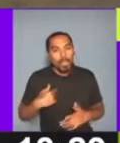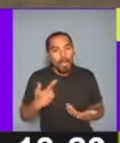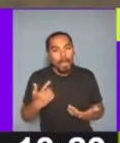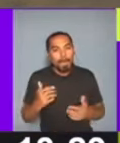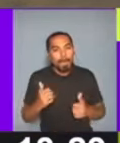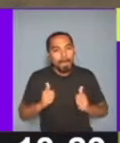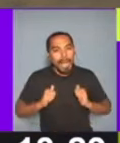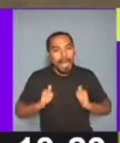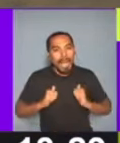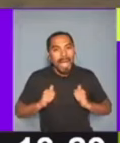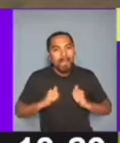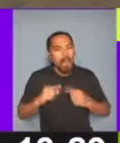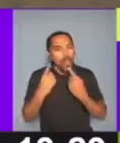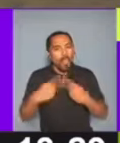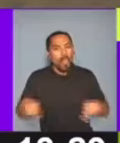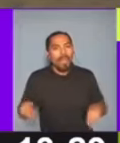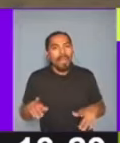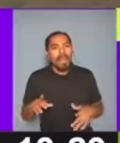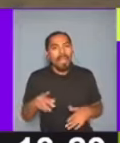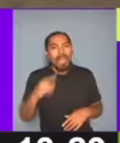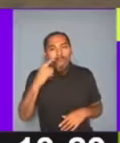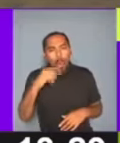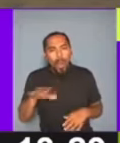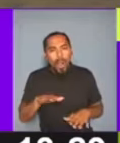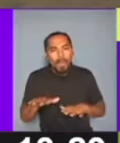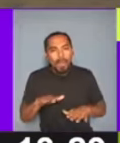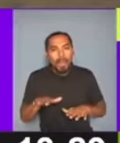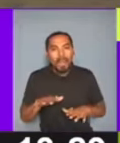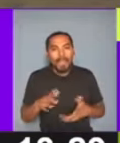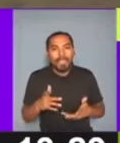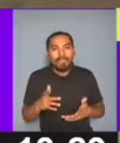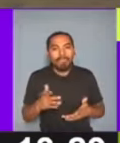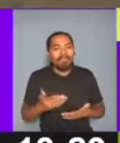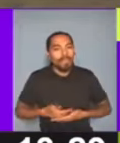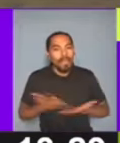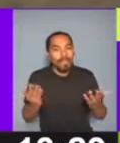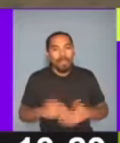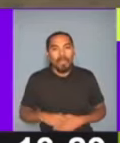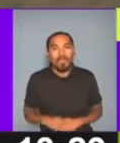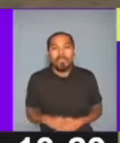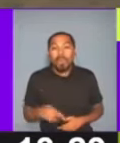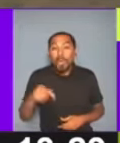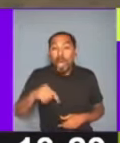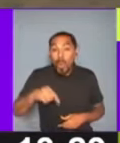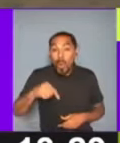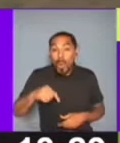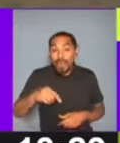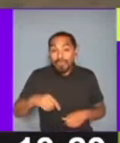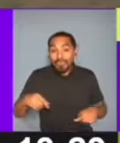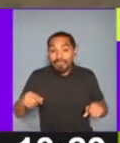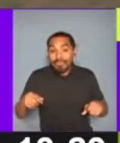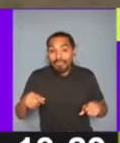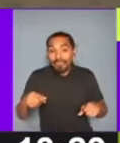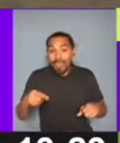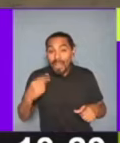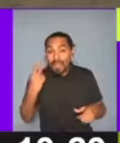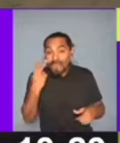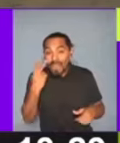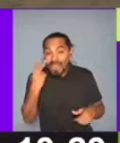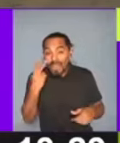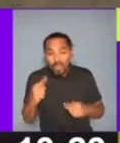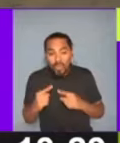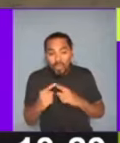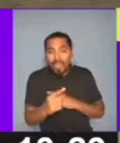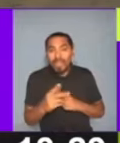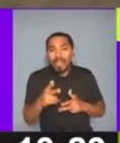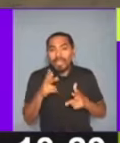seguramente la vamos a decir, pero hasta ahora, sí. en estos momentos que estamos en vivo por Canal 7 de Jujuy, no hay nada que pueda revertir el paro, Mariana.